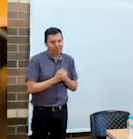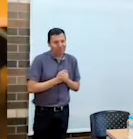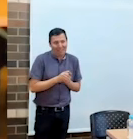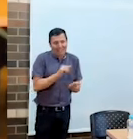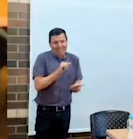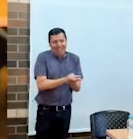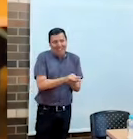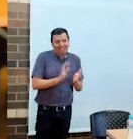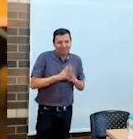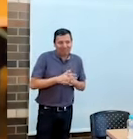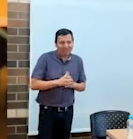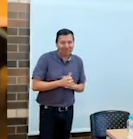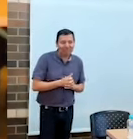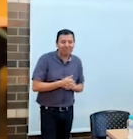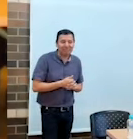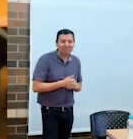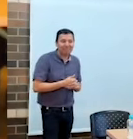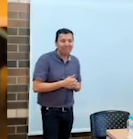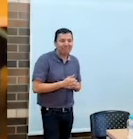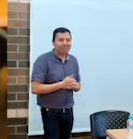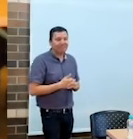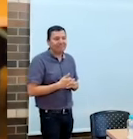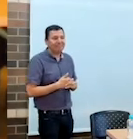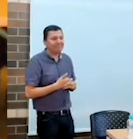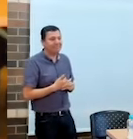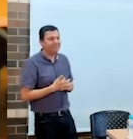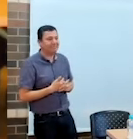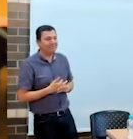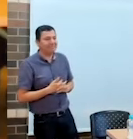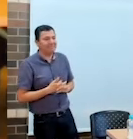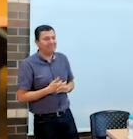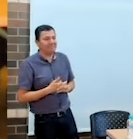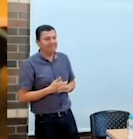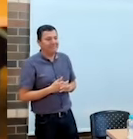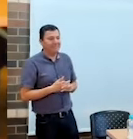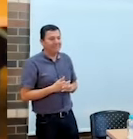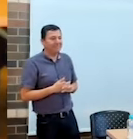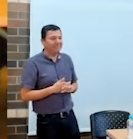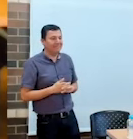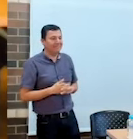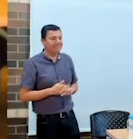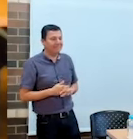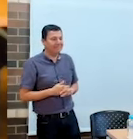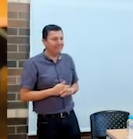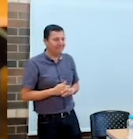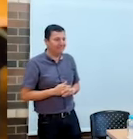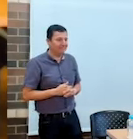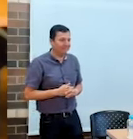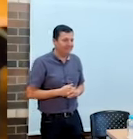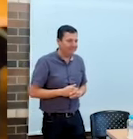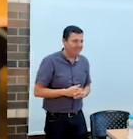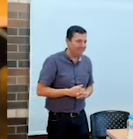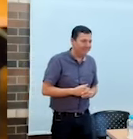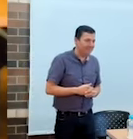a ser diferentes y a enmarcarnos dentro de un mismo contexto, tal como lo estamos compartiendo con los compañeros y también como lo han